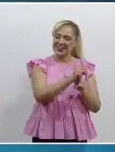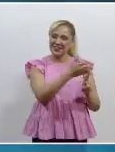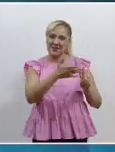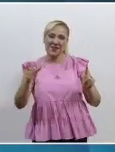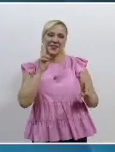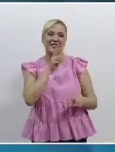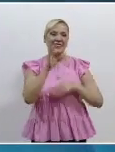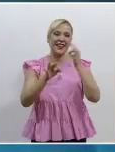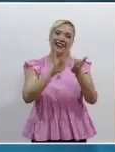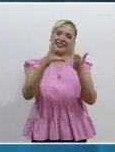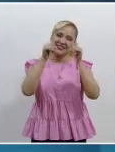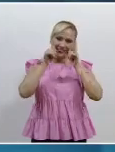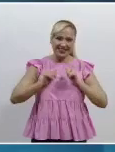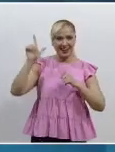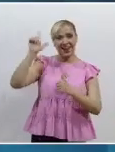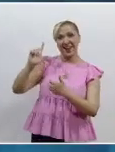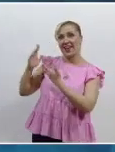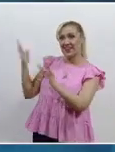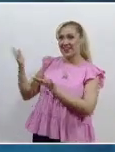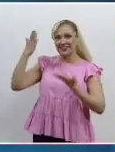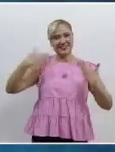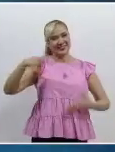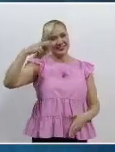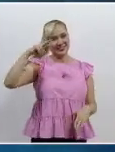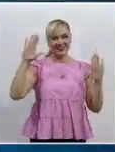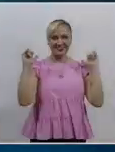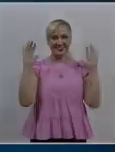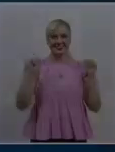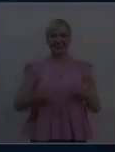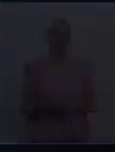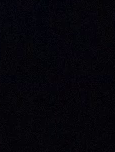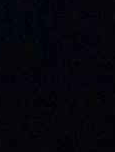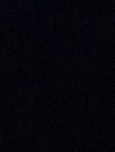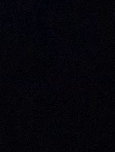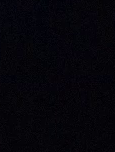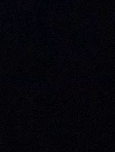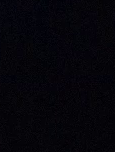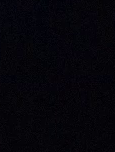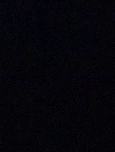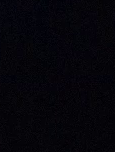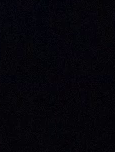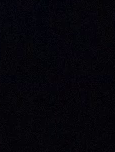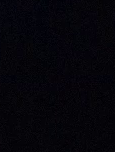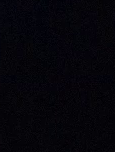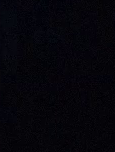Gracias por su atención. Soy Laura Murillo. Hasta pronto.